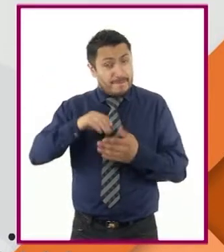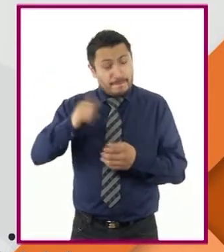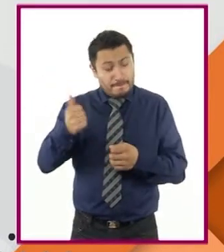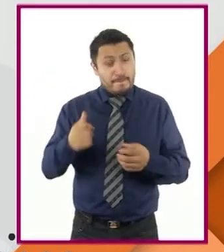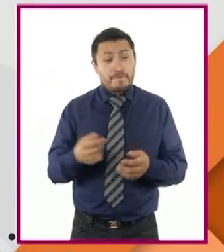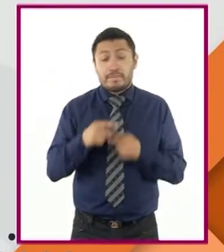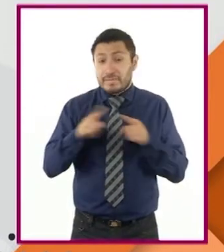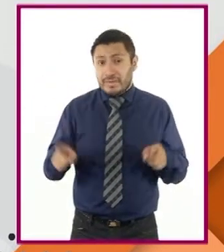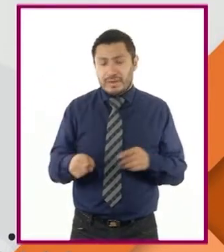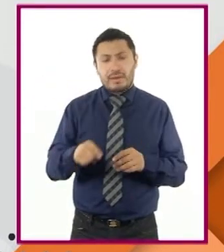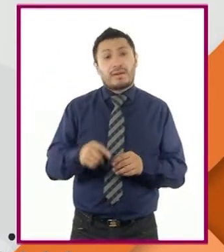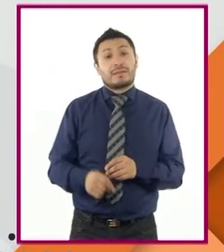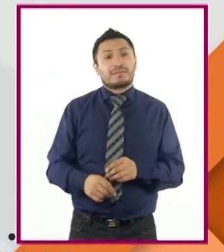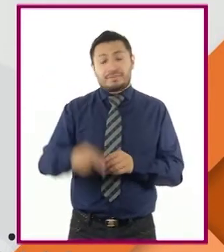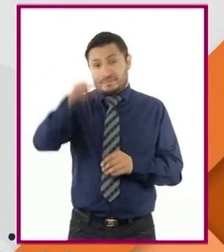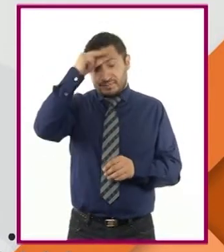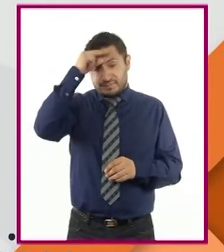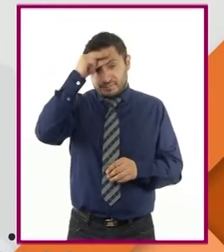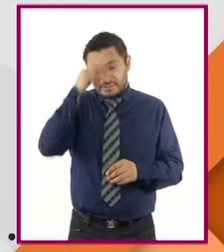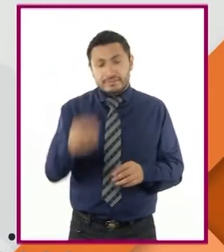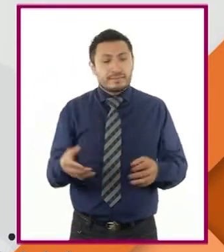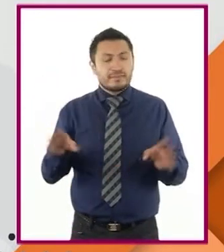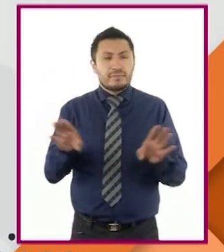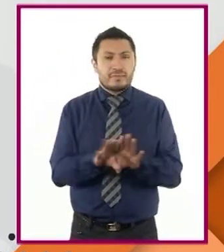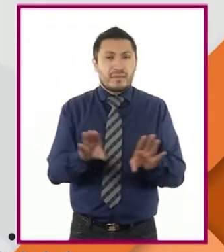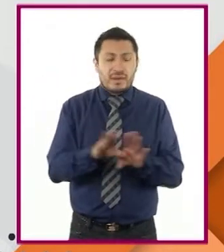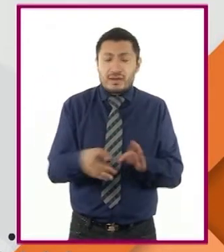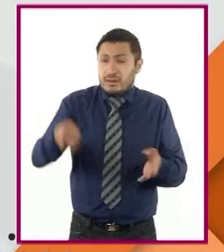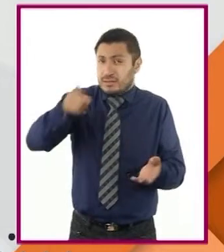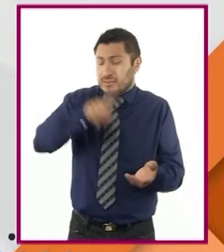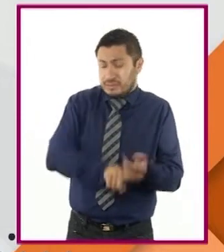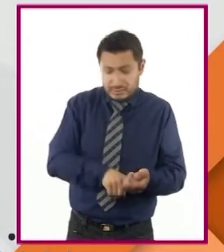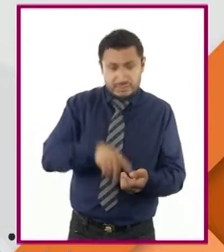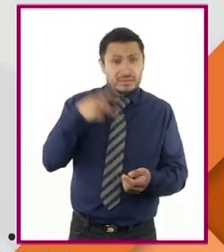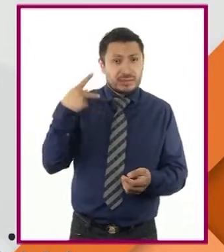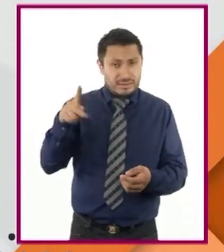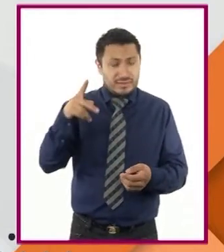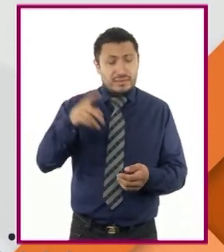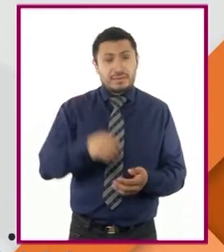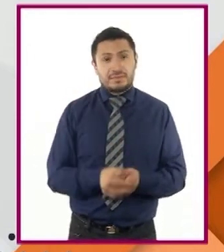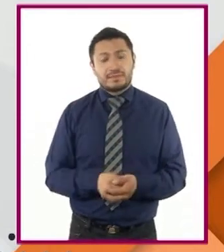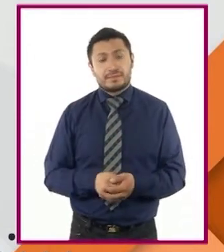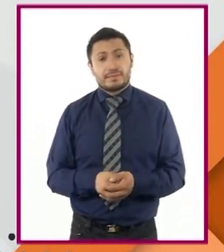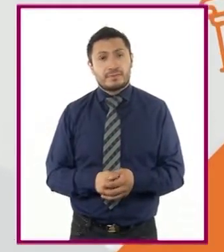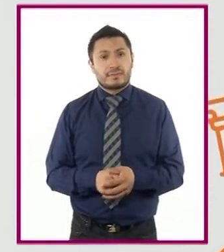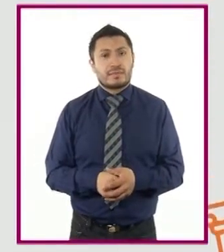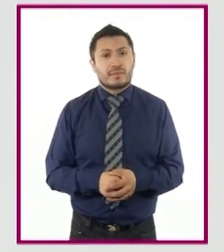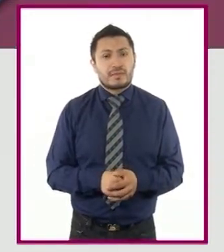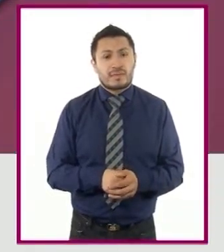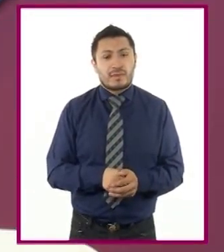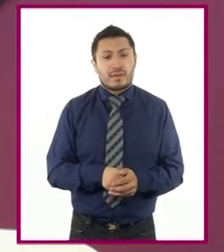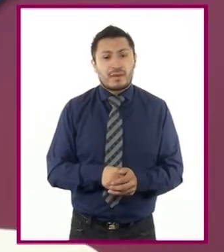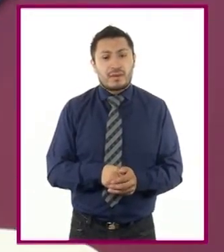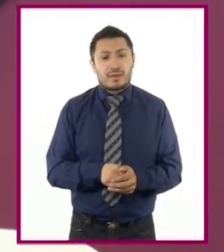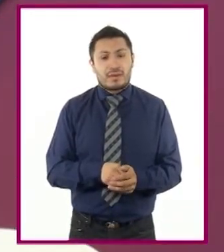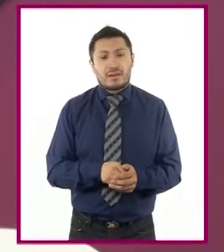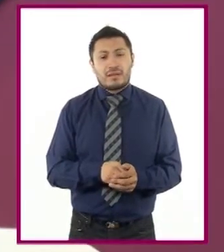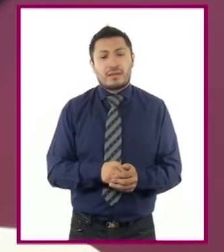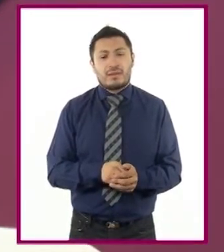la inteligencia habían upado y mantenido en su actual posición, no solo crearía un mundo de